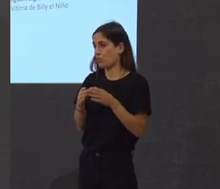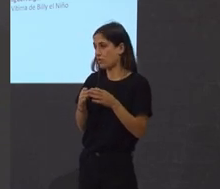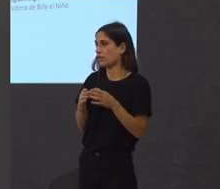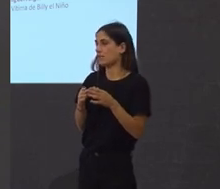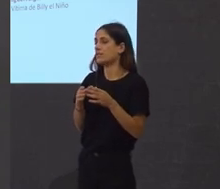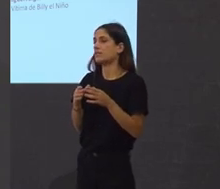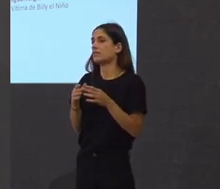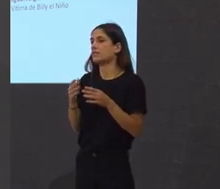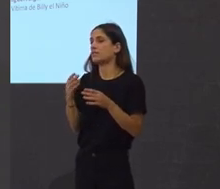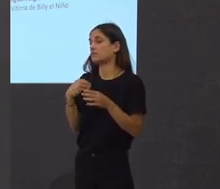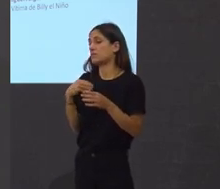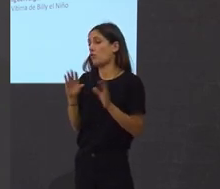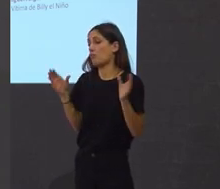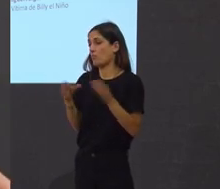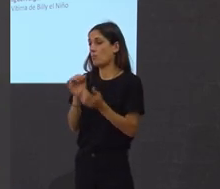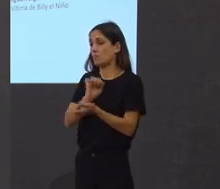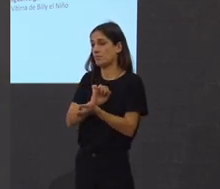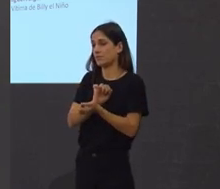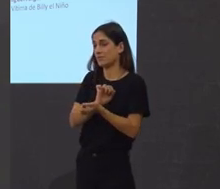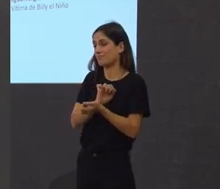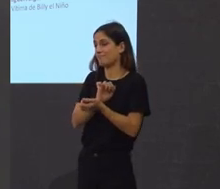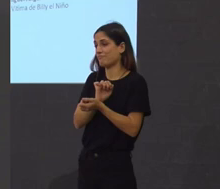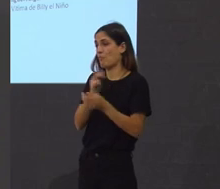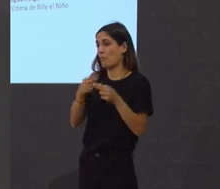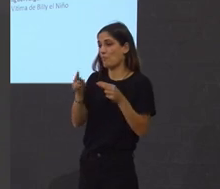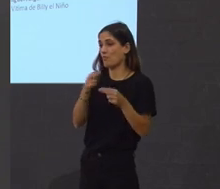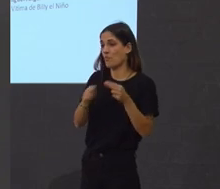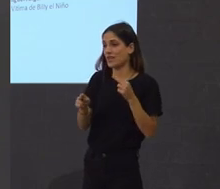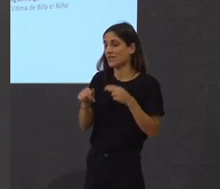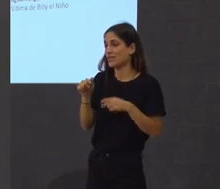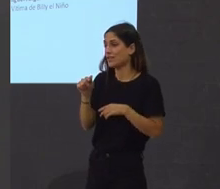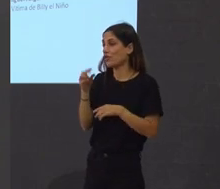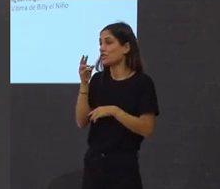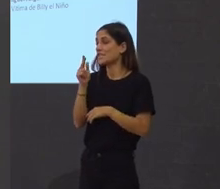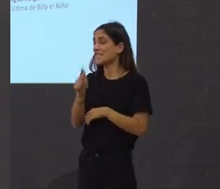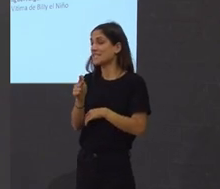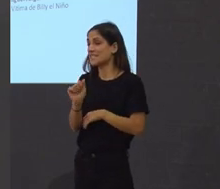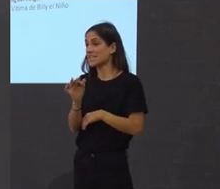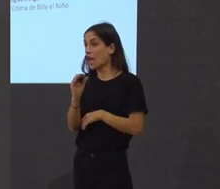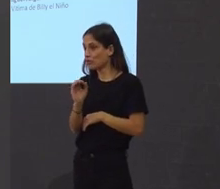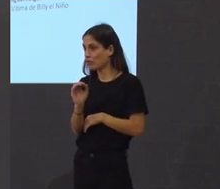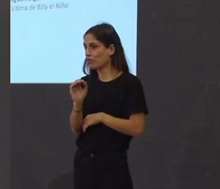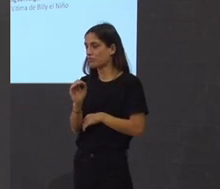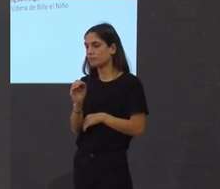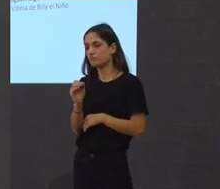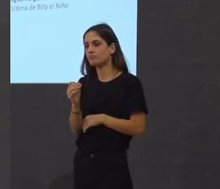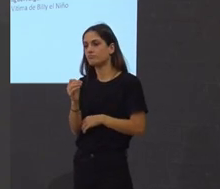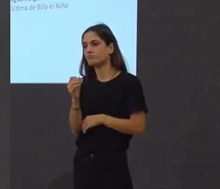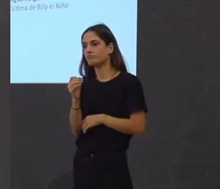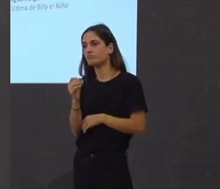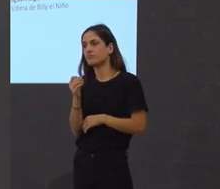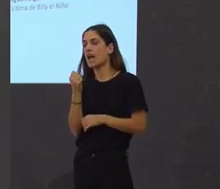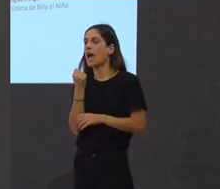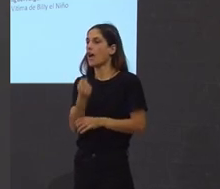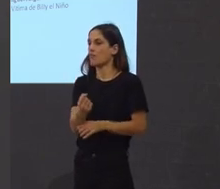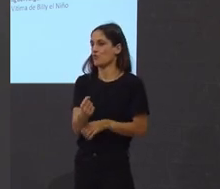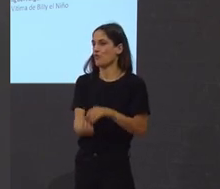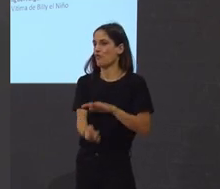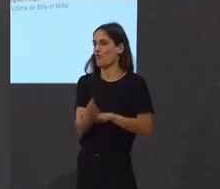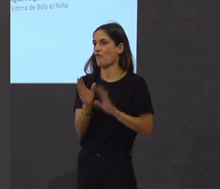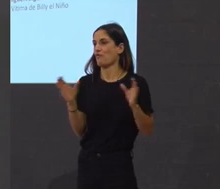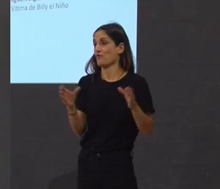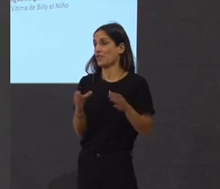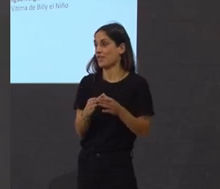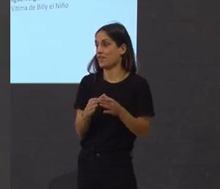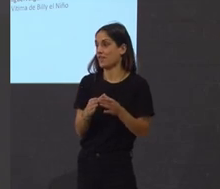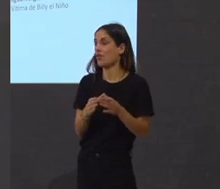ya todo ayudó a fundar o participó una sola fundación injusta estaba comprometida con esa efeméride y no pudo estar